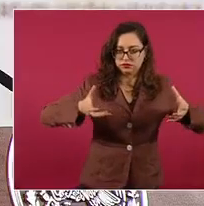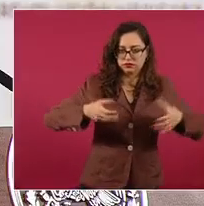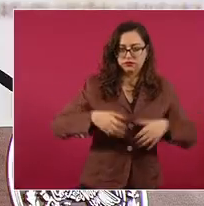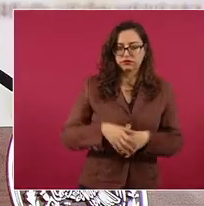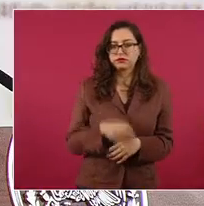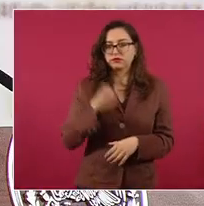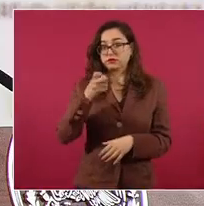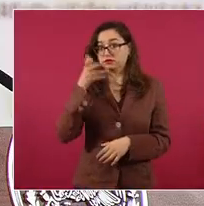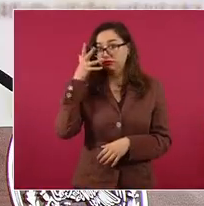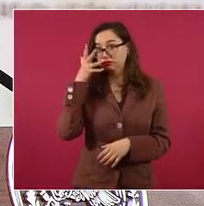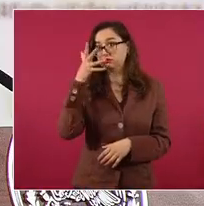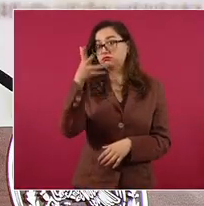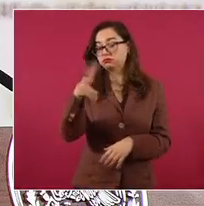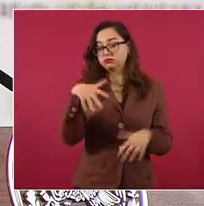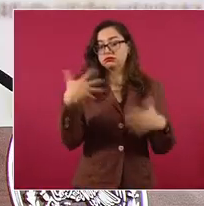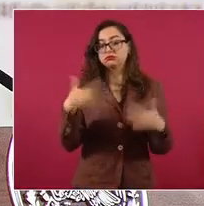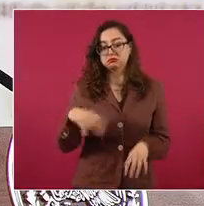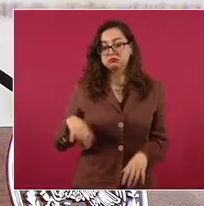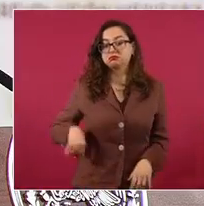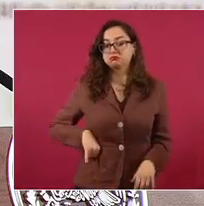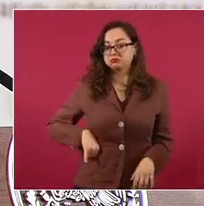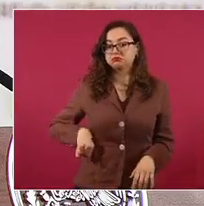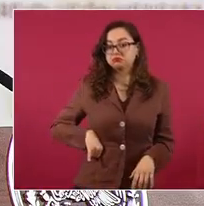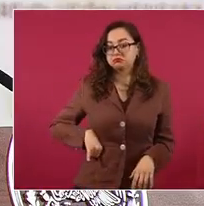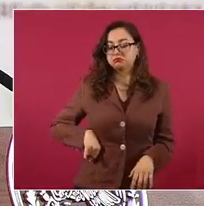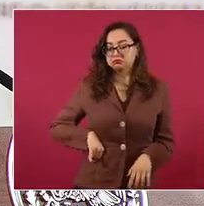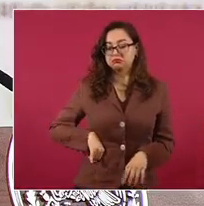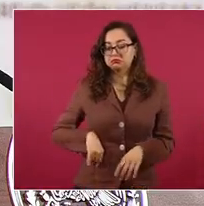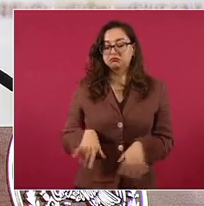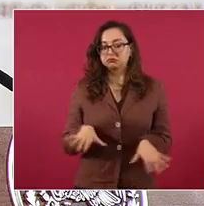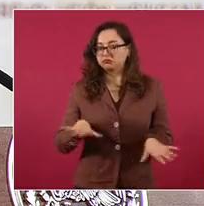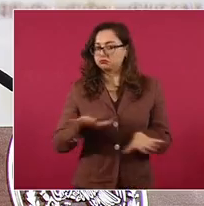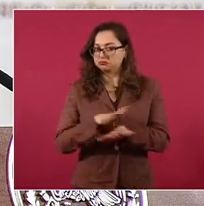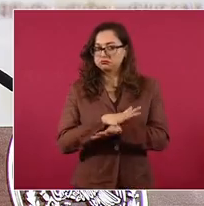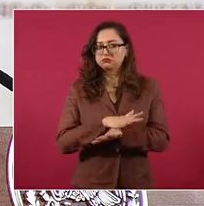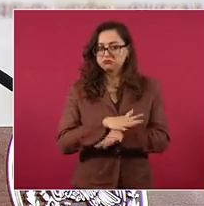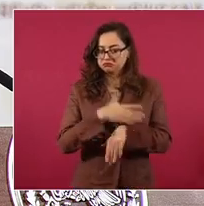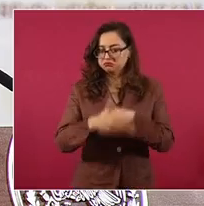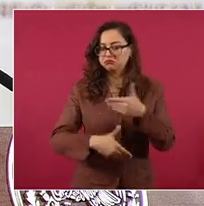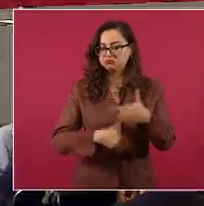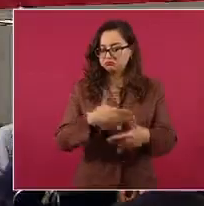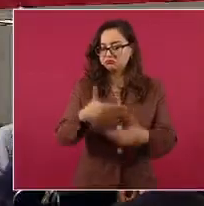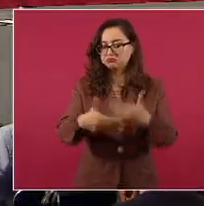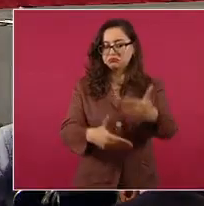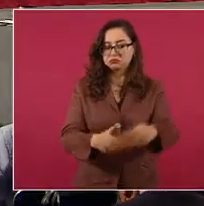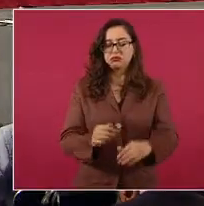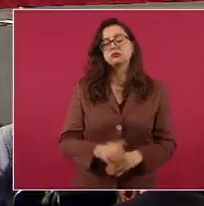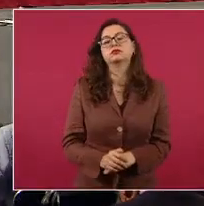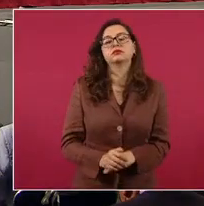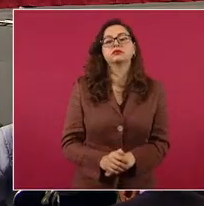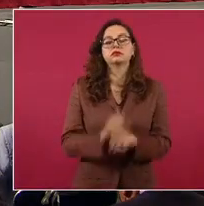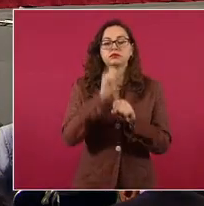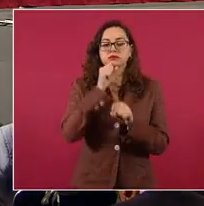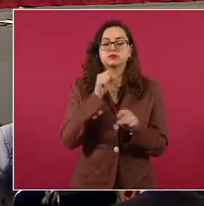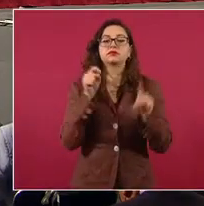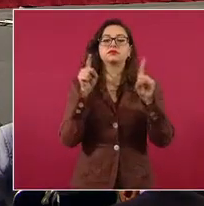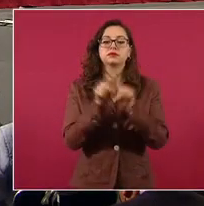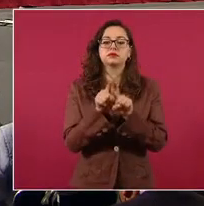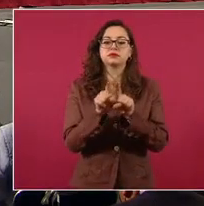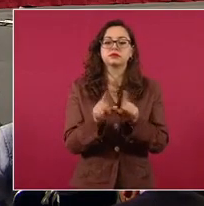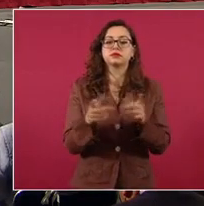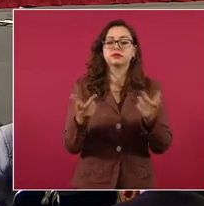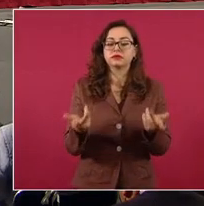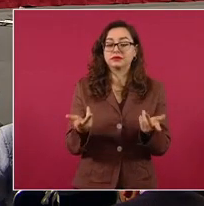que queremos fortalecer es tanto el fortalecimiento de los derechos de